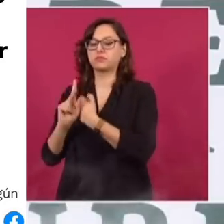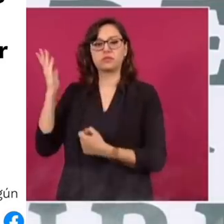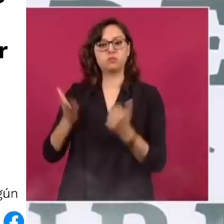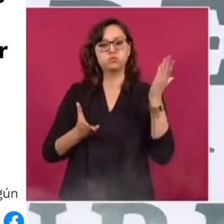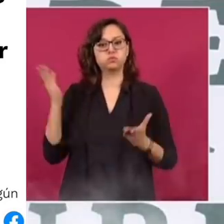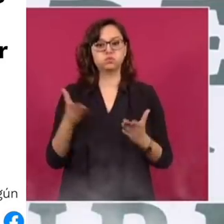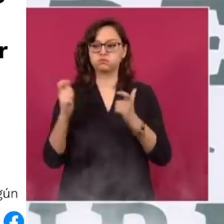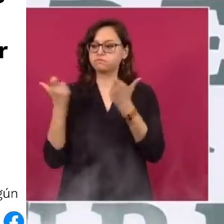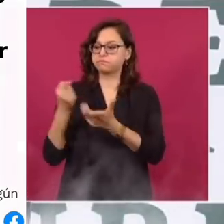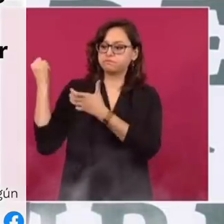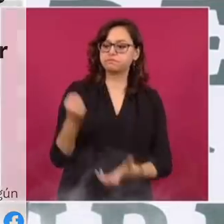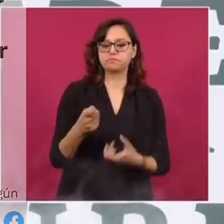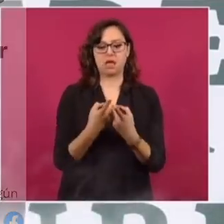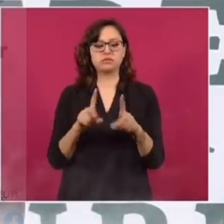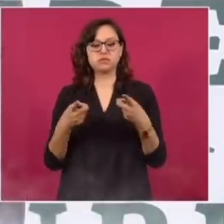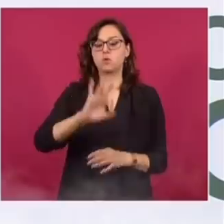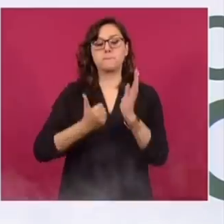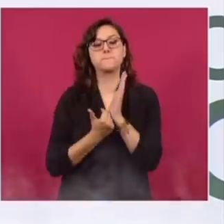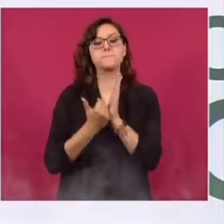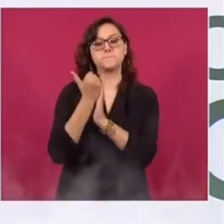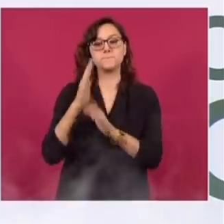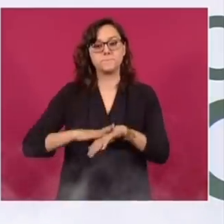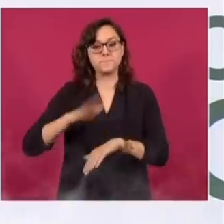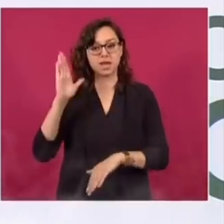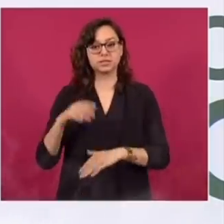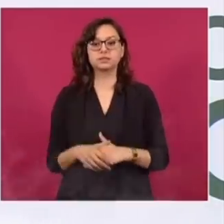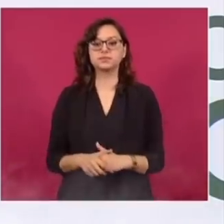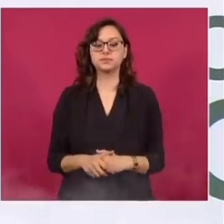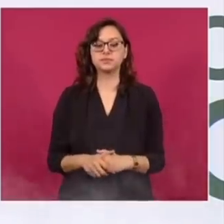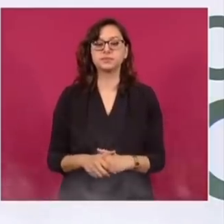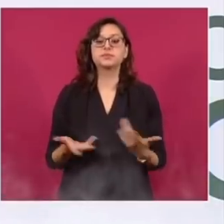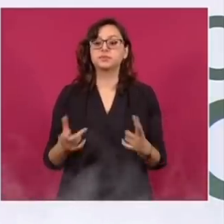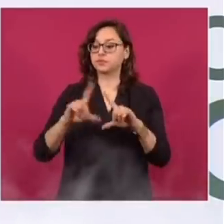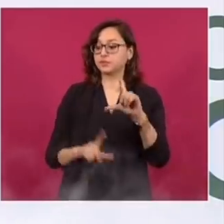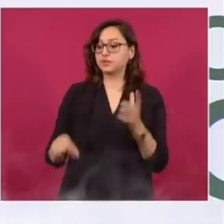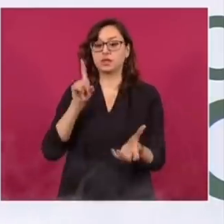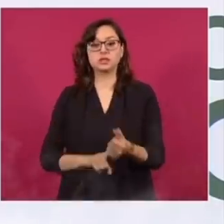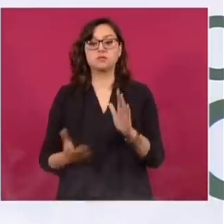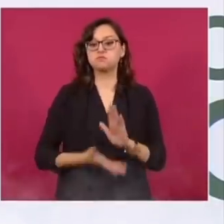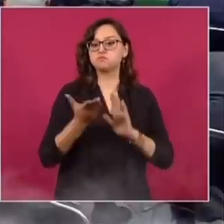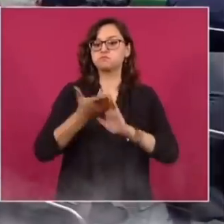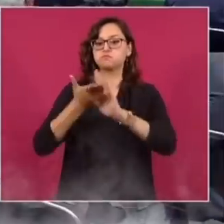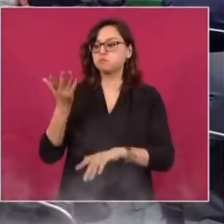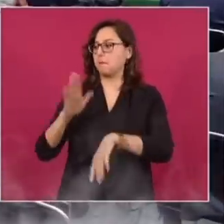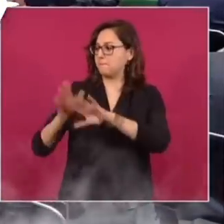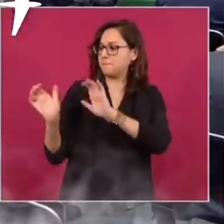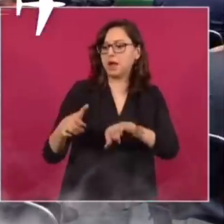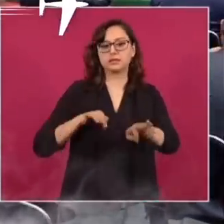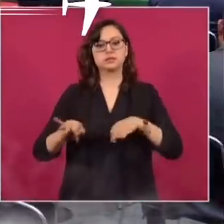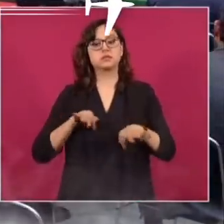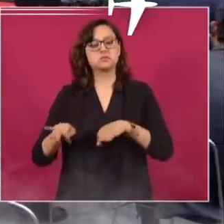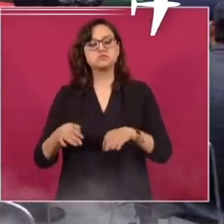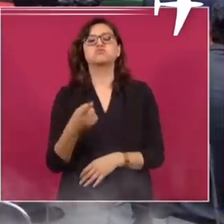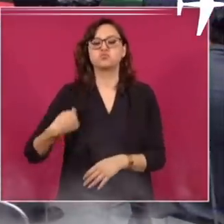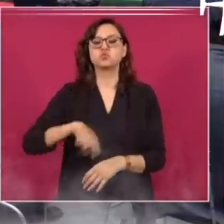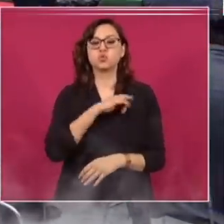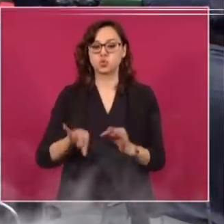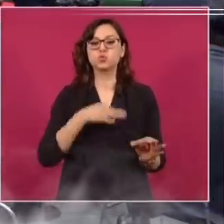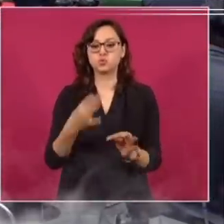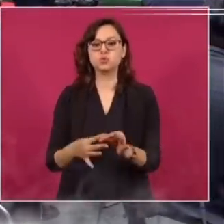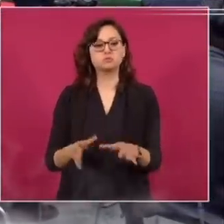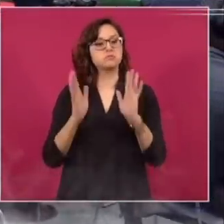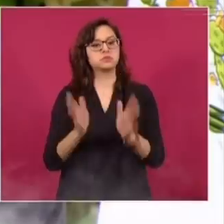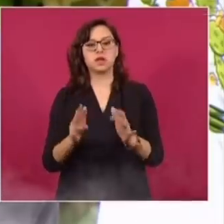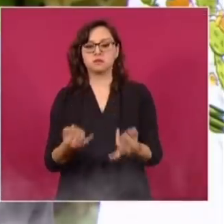el desarrollo económico y el conversión en cuanto a la infraestructura para el desarrollo nacional y la creación de empleos que cumplimos con inaugurar el aeropuerto